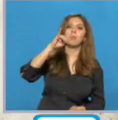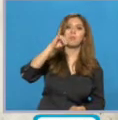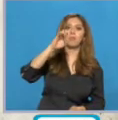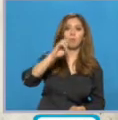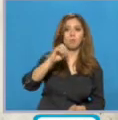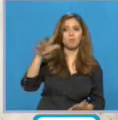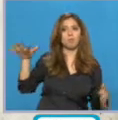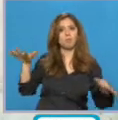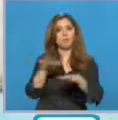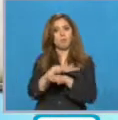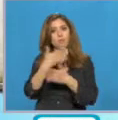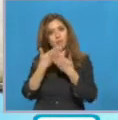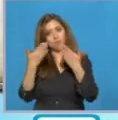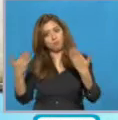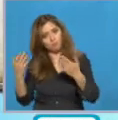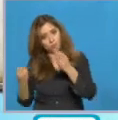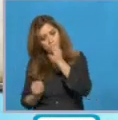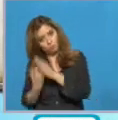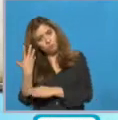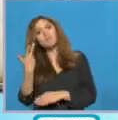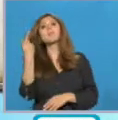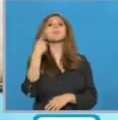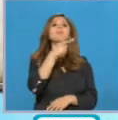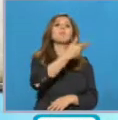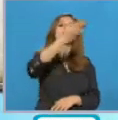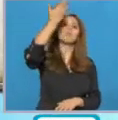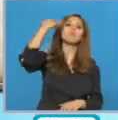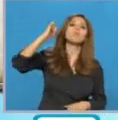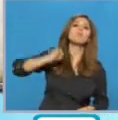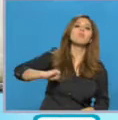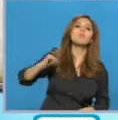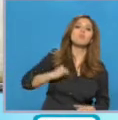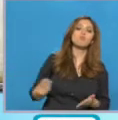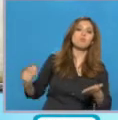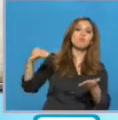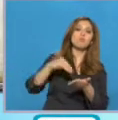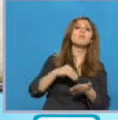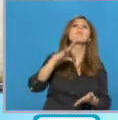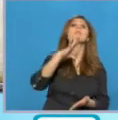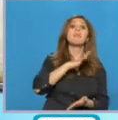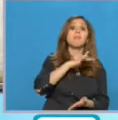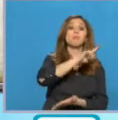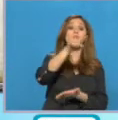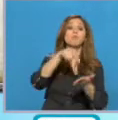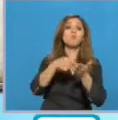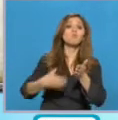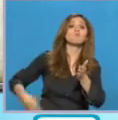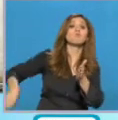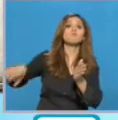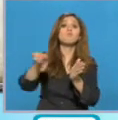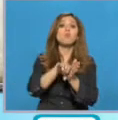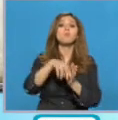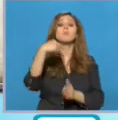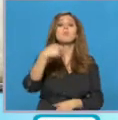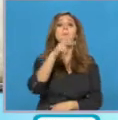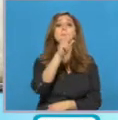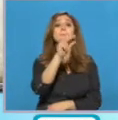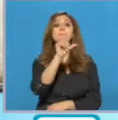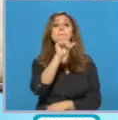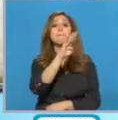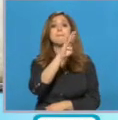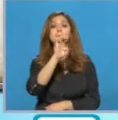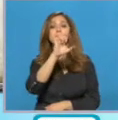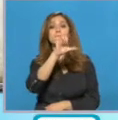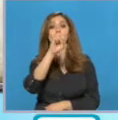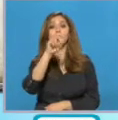hacerlo, manicomios, pero exactamente, bueno, pero ¿no? en la época era Era como lo algo, que se sí, conocía. Y claro. bueno, por ejemplo, había pabellones dentro de este lugar que eran el pabellón de los distinguidos,